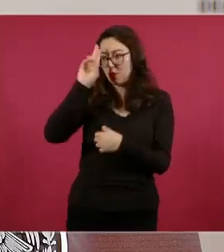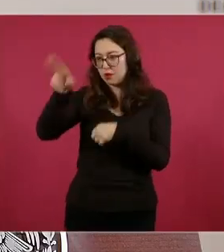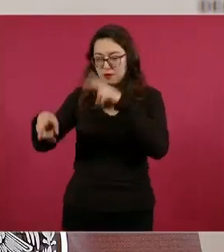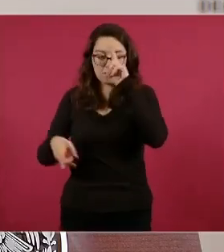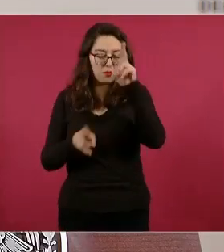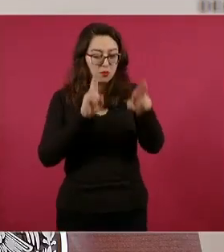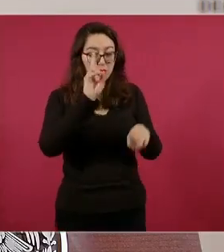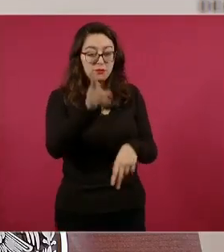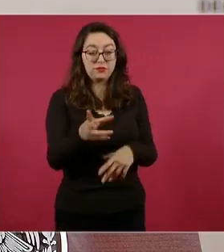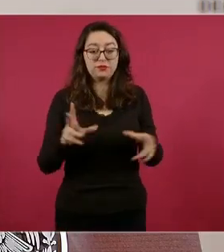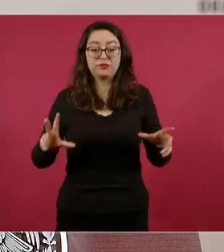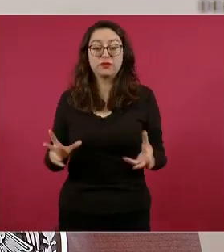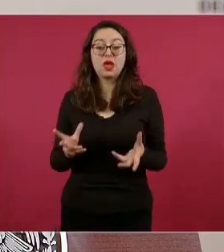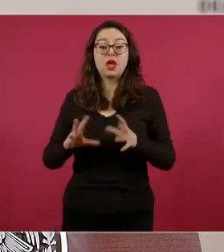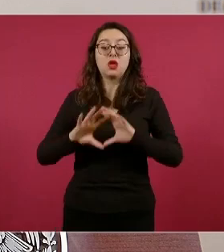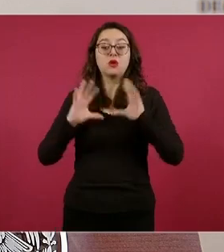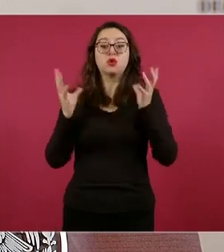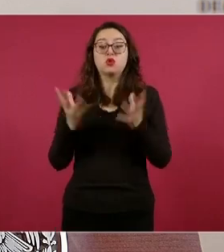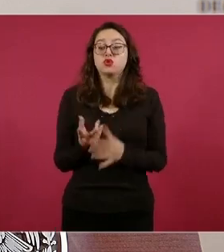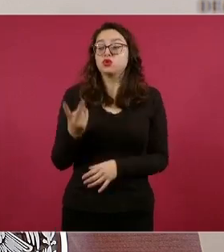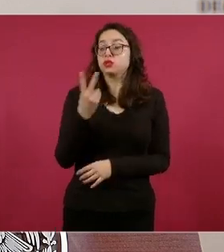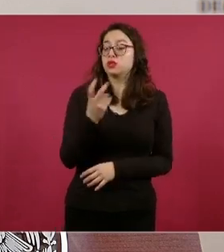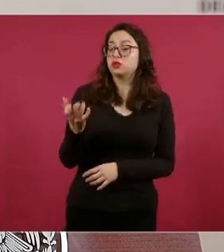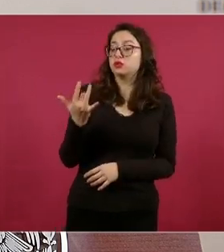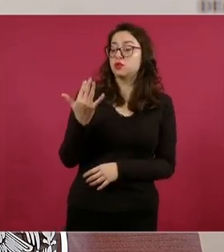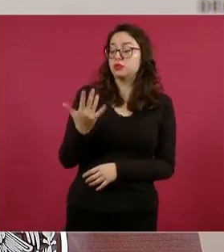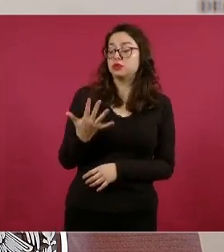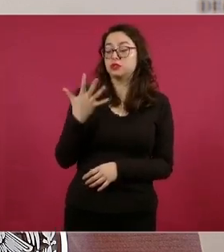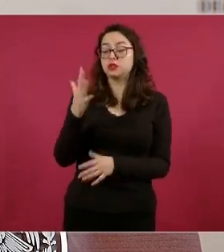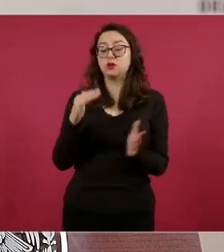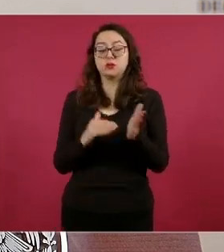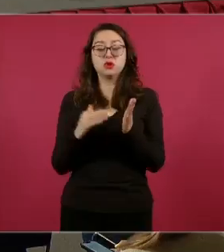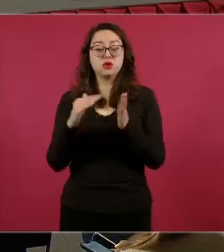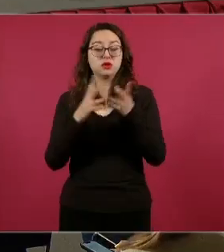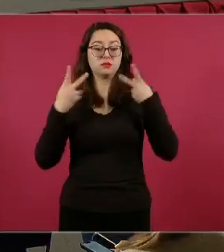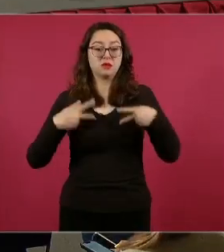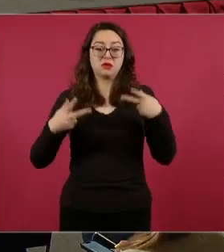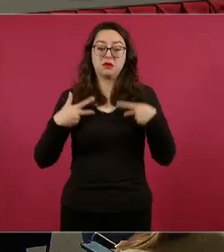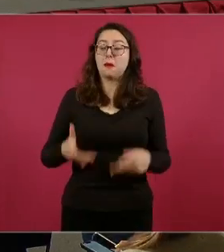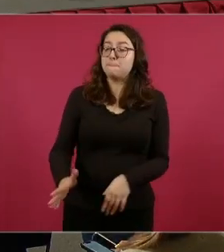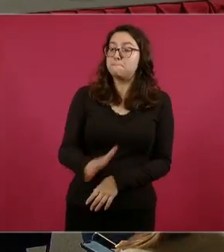275 millones de muertes alrededor del mundo. Siguiente, por favor.